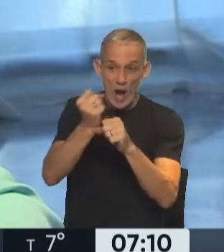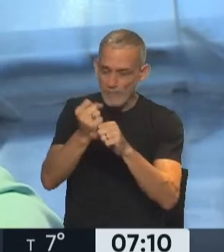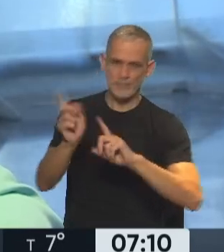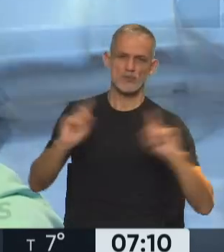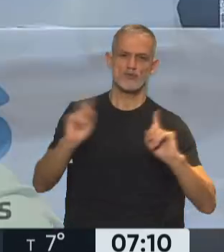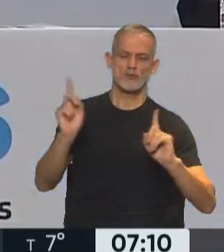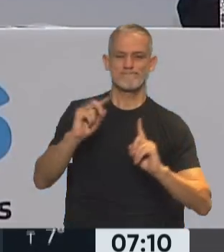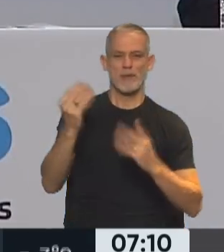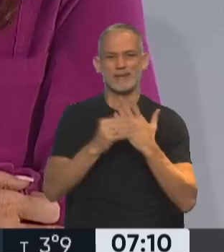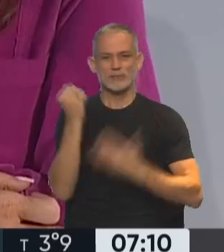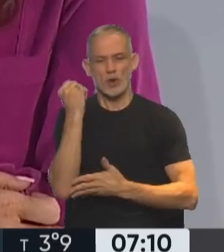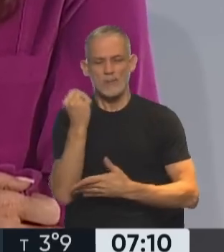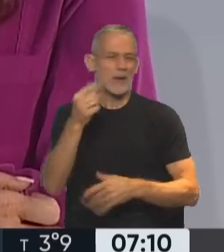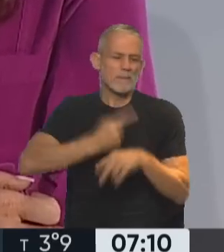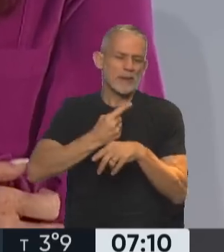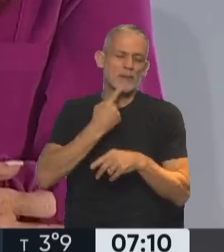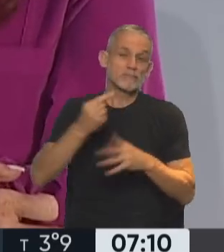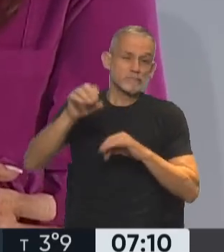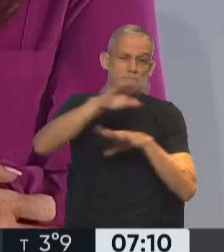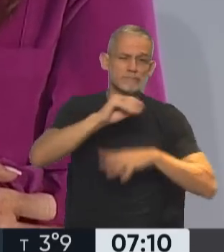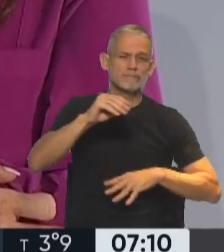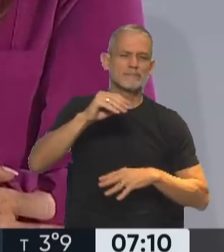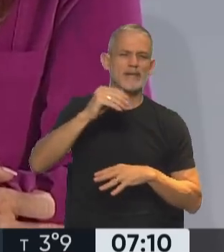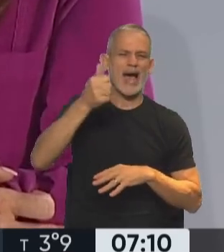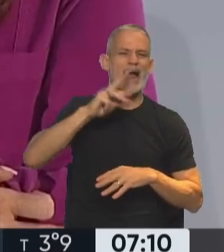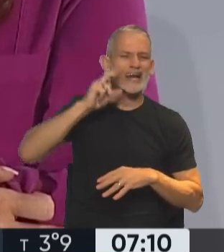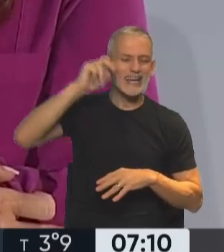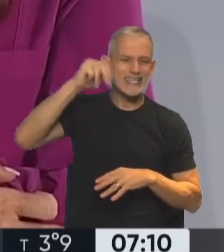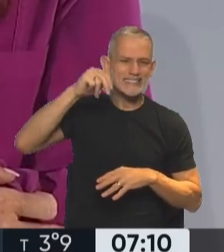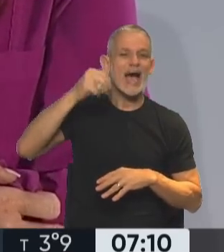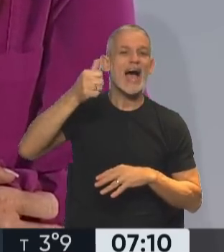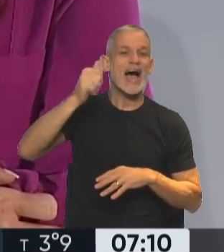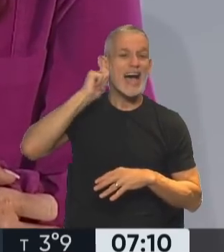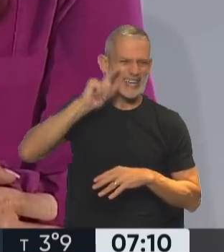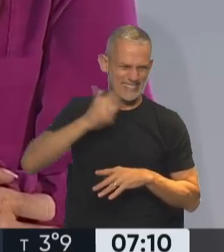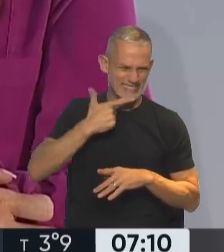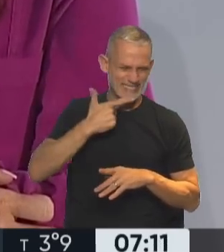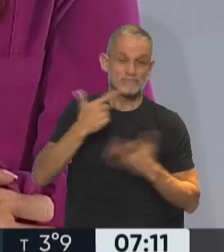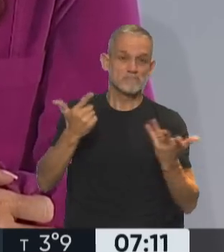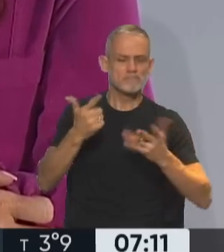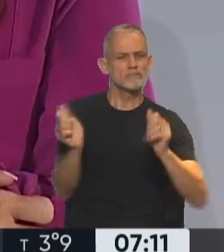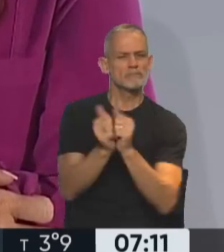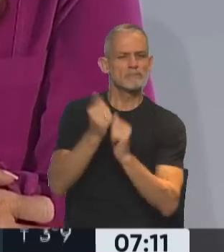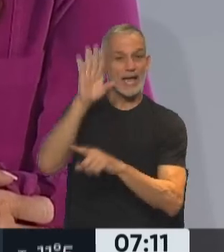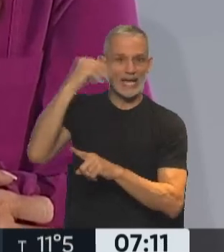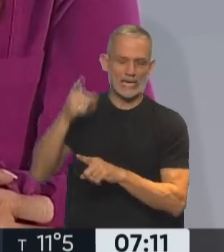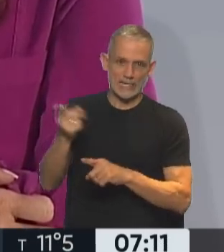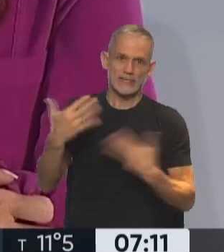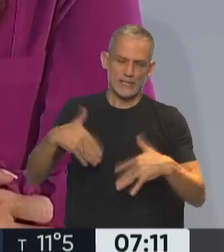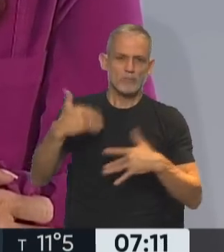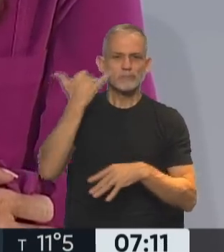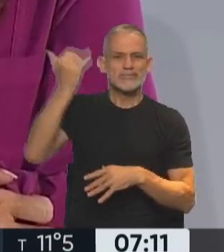para la cartera de Economía. Primero se habló de Álvarez Agnís, un hombre muy cercano a Cristina Fernández de Kirchner, que cumplió